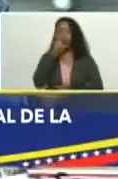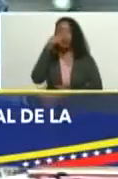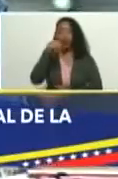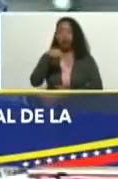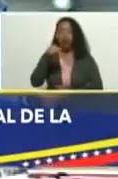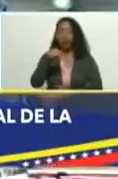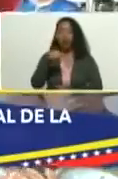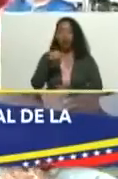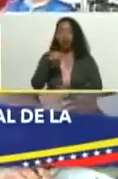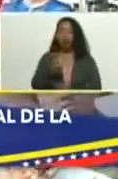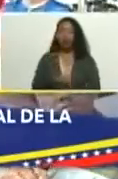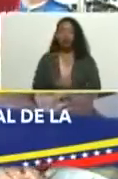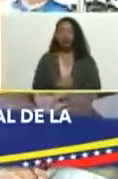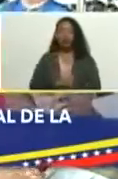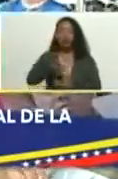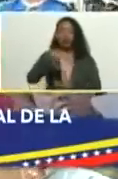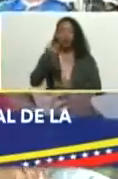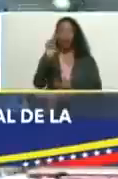Julio Fuenmayor,